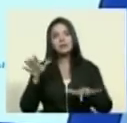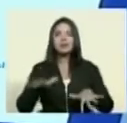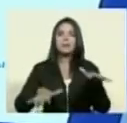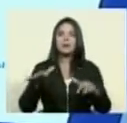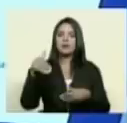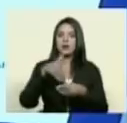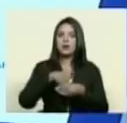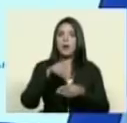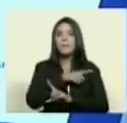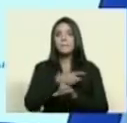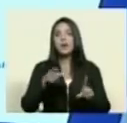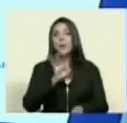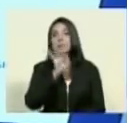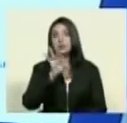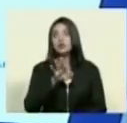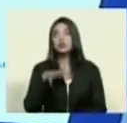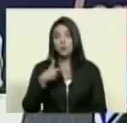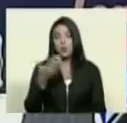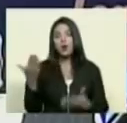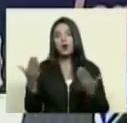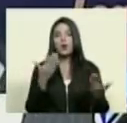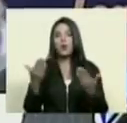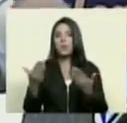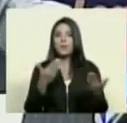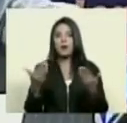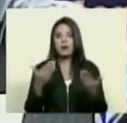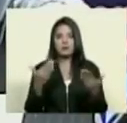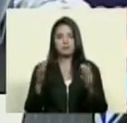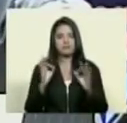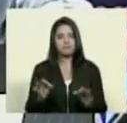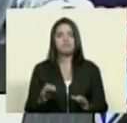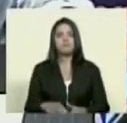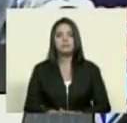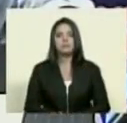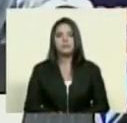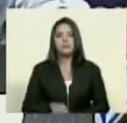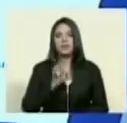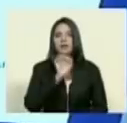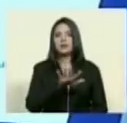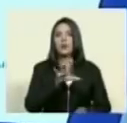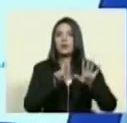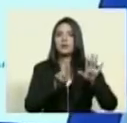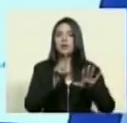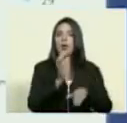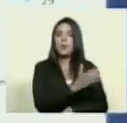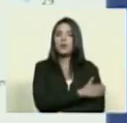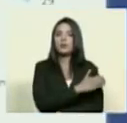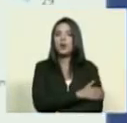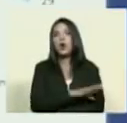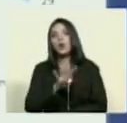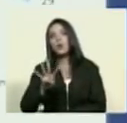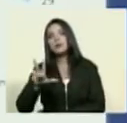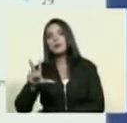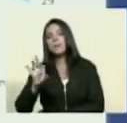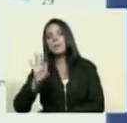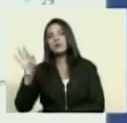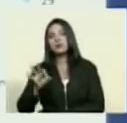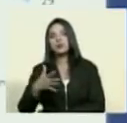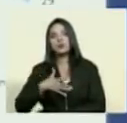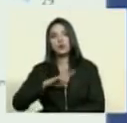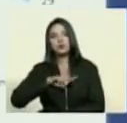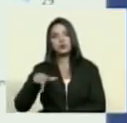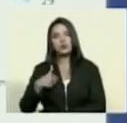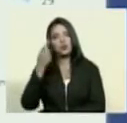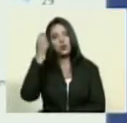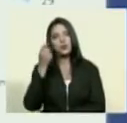elección. En cambio, el porcentaje sí puede comparar el nivel de las fuerzas. 56% la oposición, 43% nosotros en la